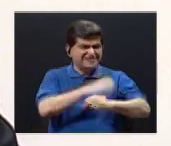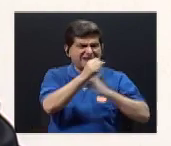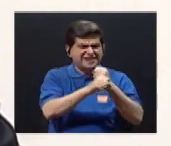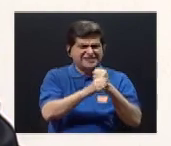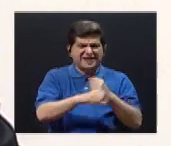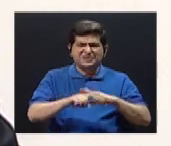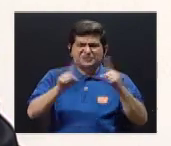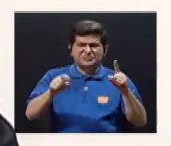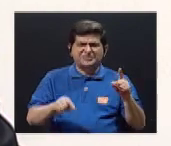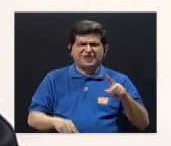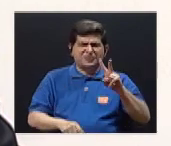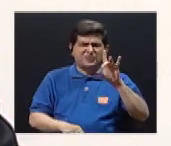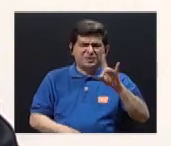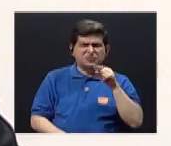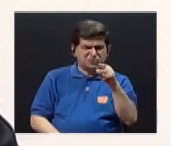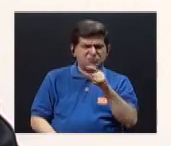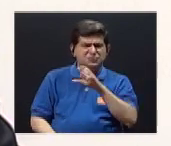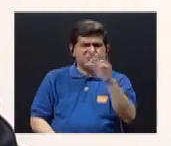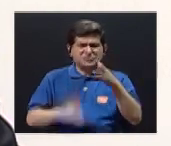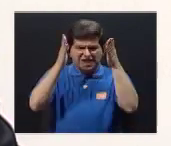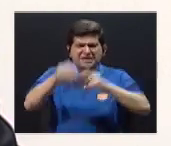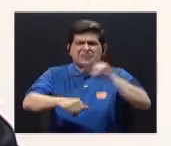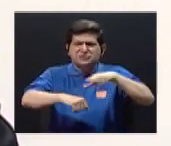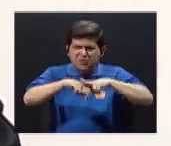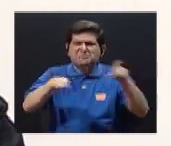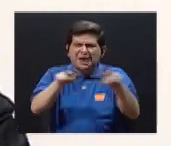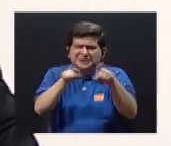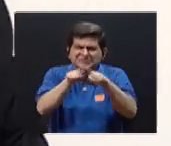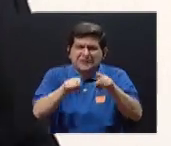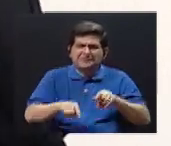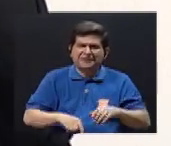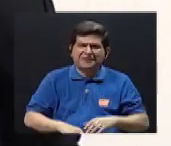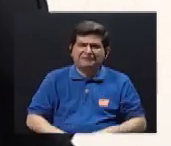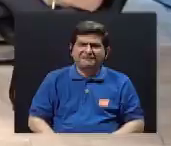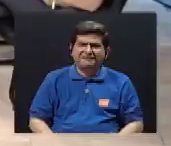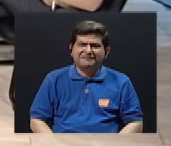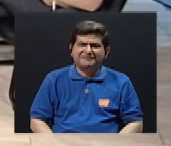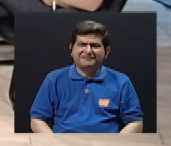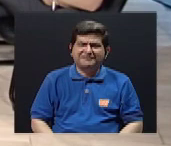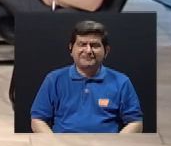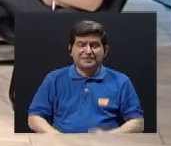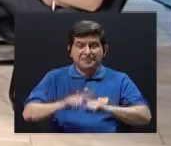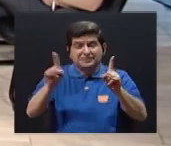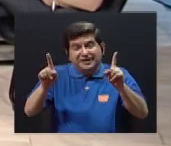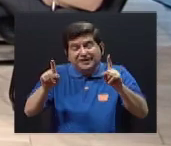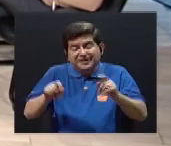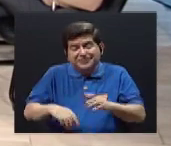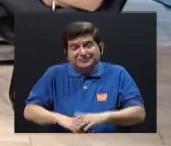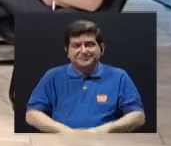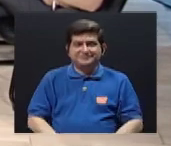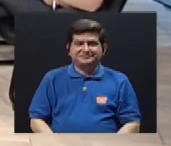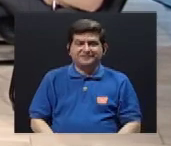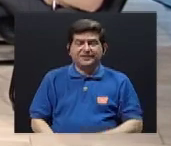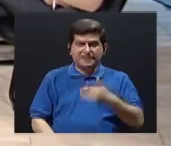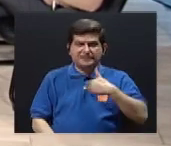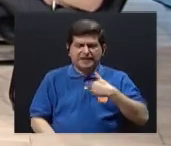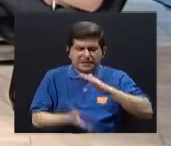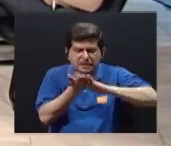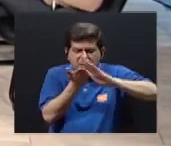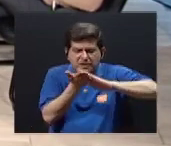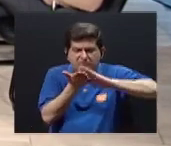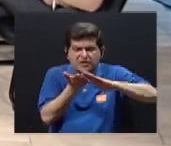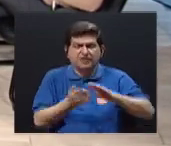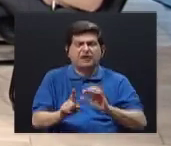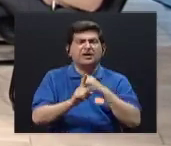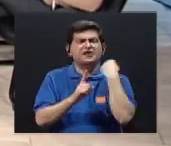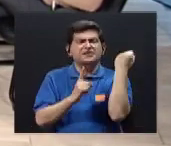minutos, qué ticos promedio, ¿verdad? Y en realidad fue eso, estábamos afinando. Productores. Tuvimos que afinarlo. Y es